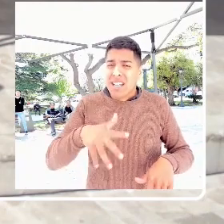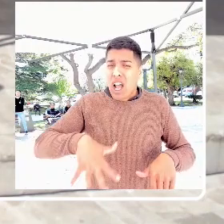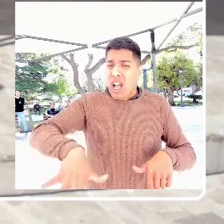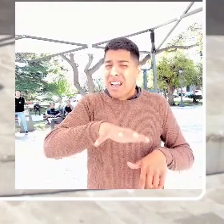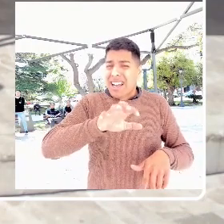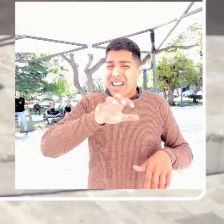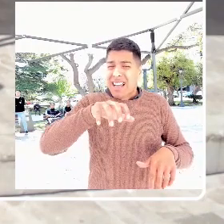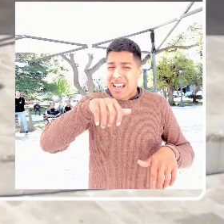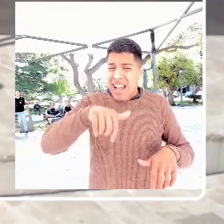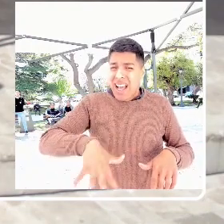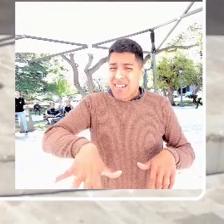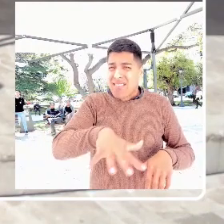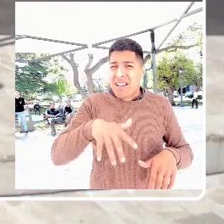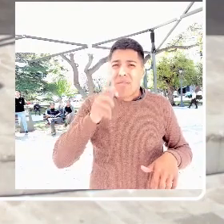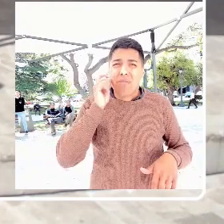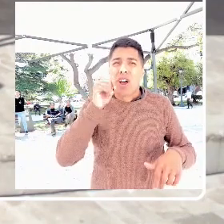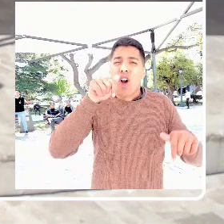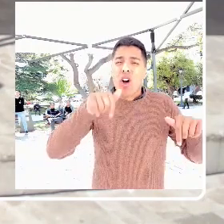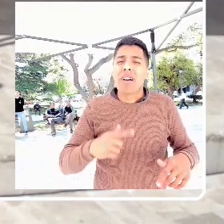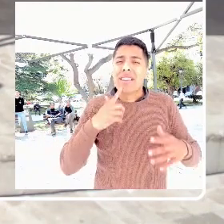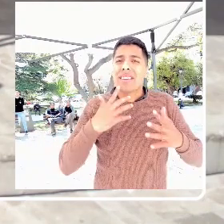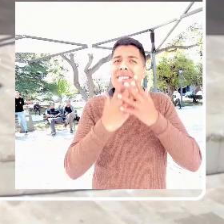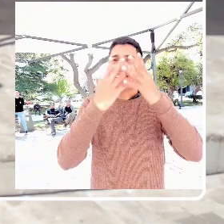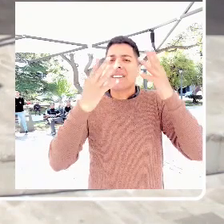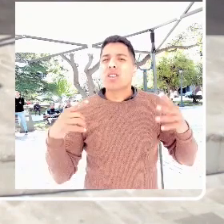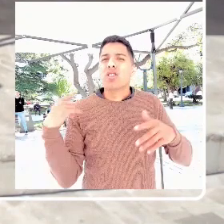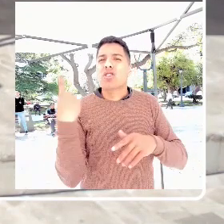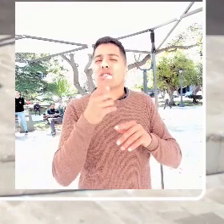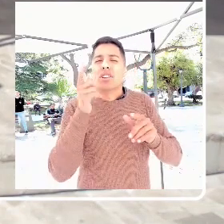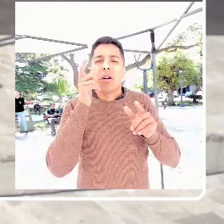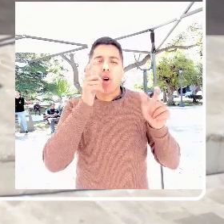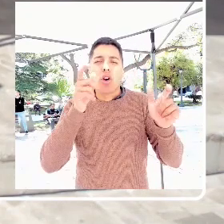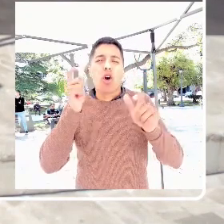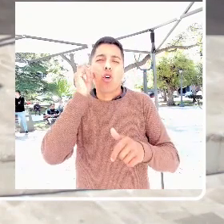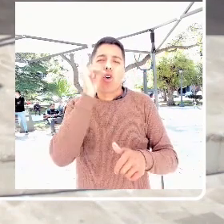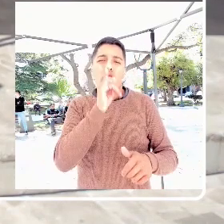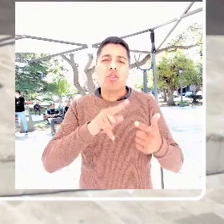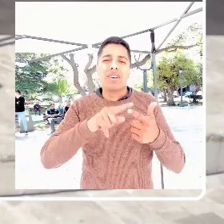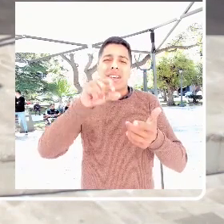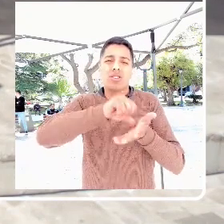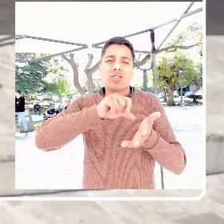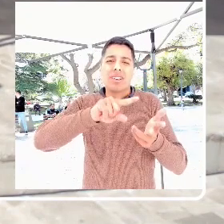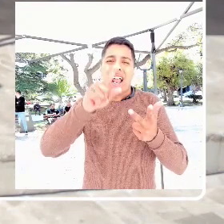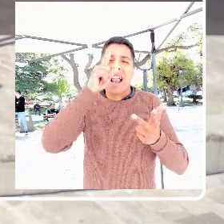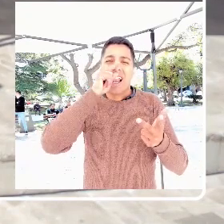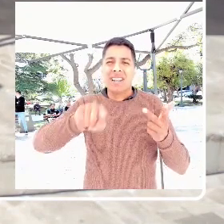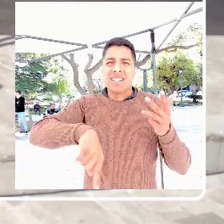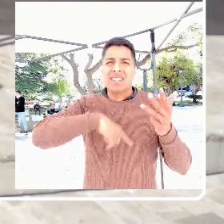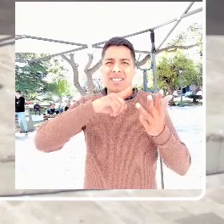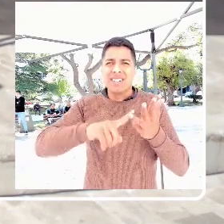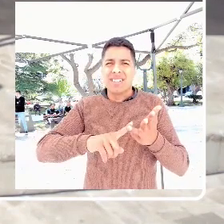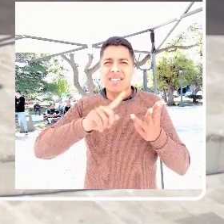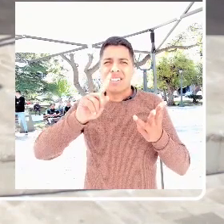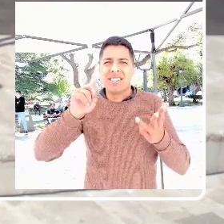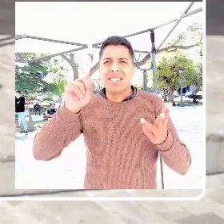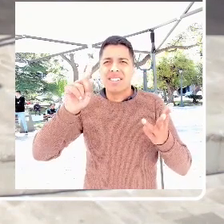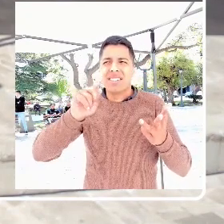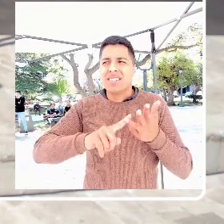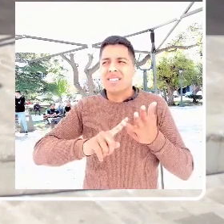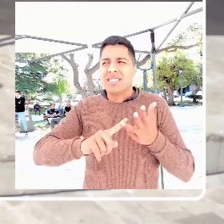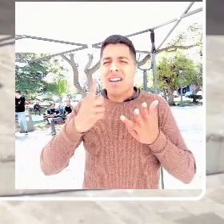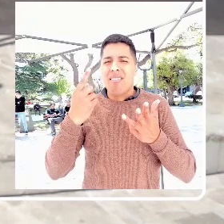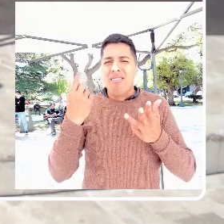¿no? Pequeño detalle, hoy día, en este momento, estamos cubriendo Godoy Cruz, Ciudad, Las Heras, y corrígame si faltaba